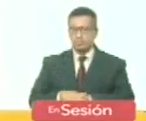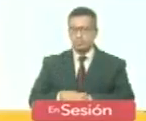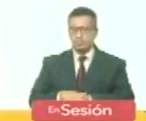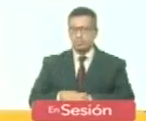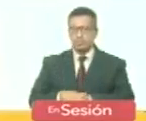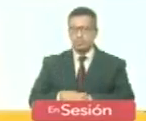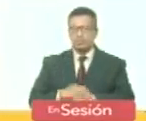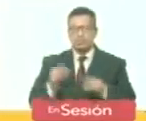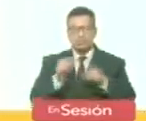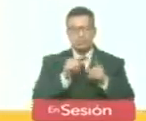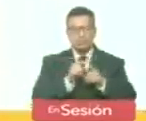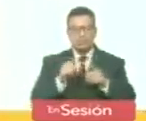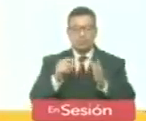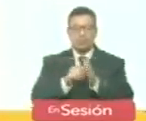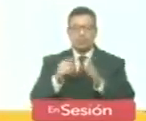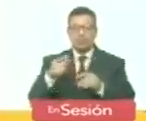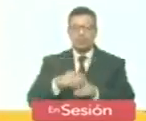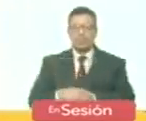¿Nadie más anotado en derecho de palabra?